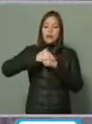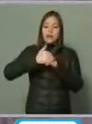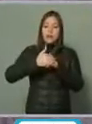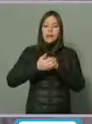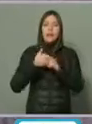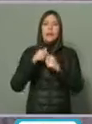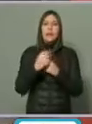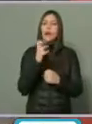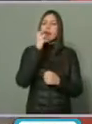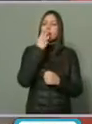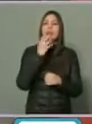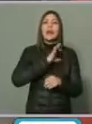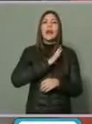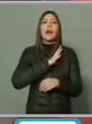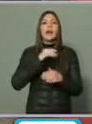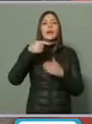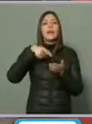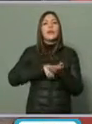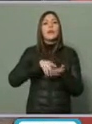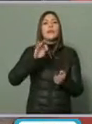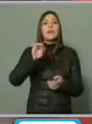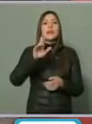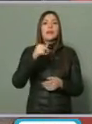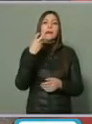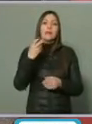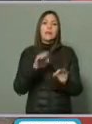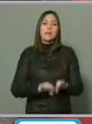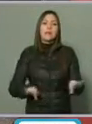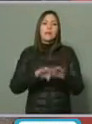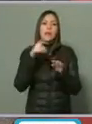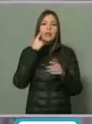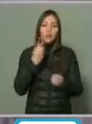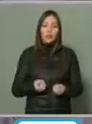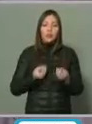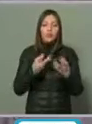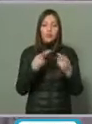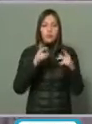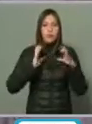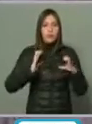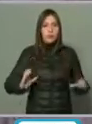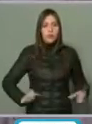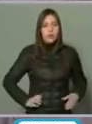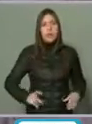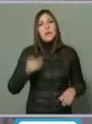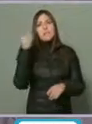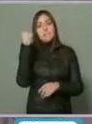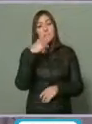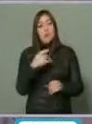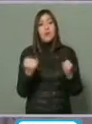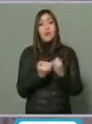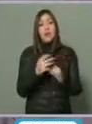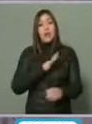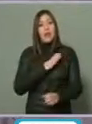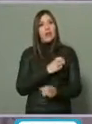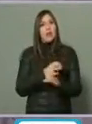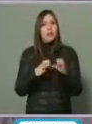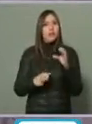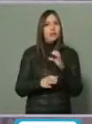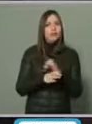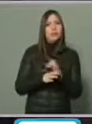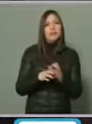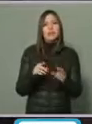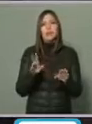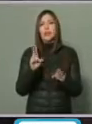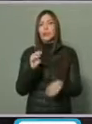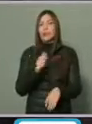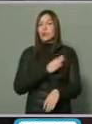tiene fibra, entonces son componentes importantes. Pero ojo, también tiene sus deficiencias la proteína vegetal, es decir, está